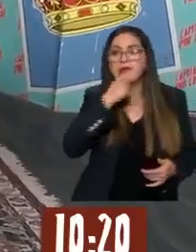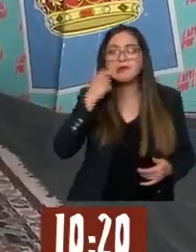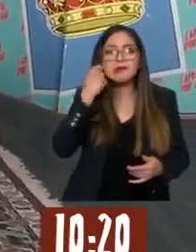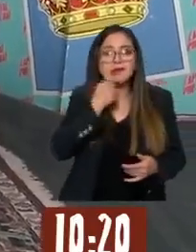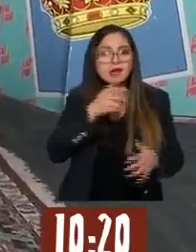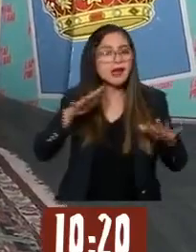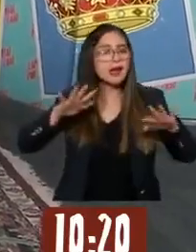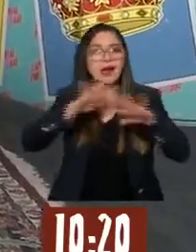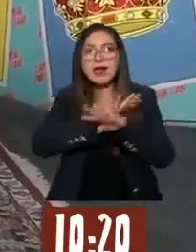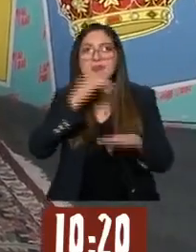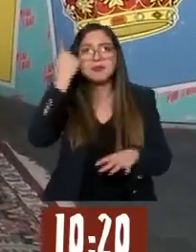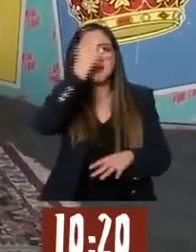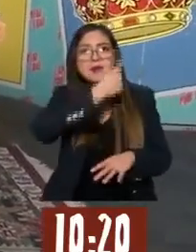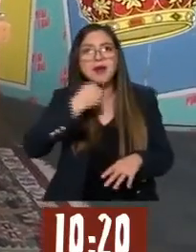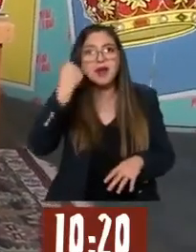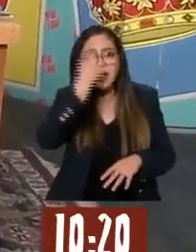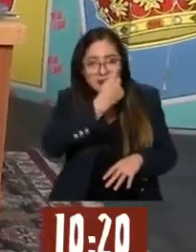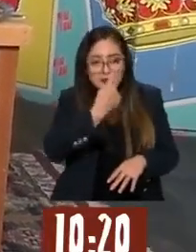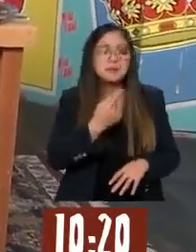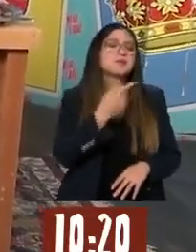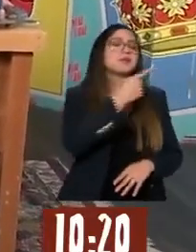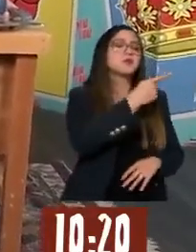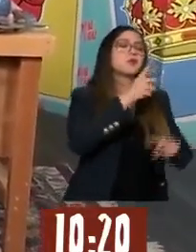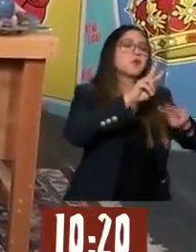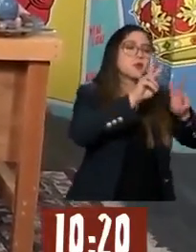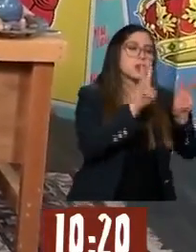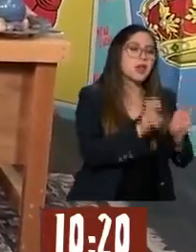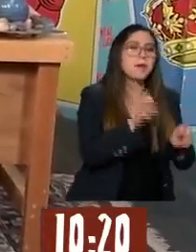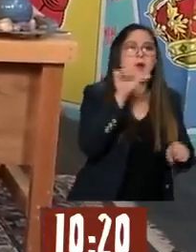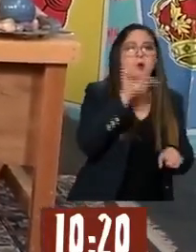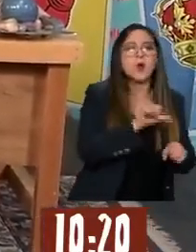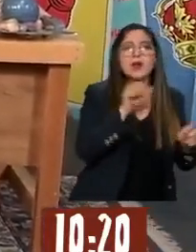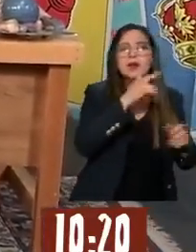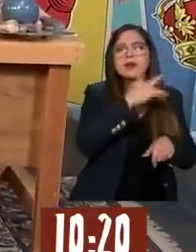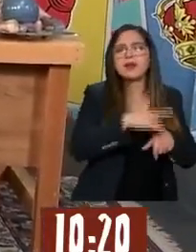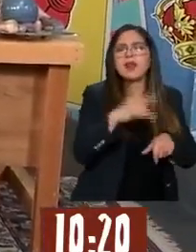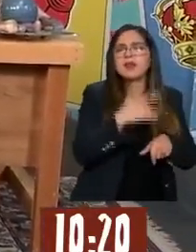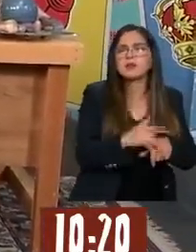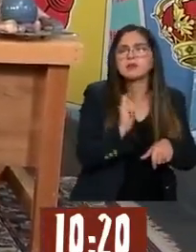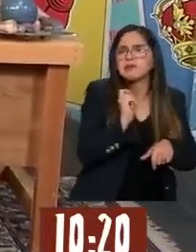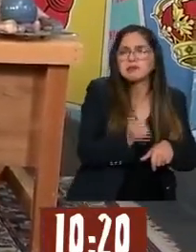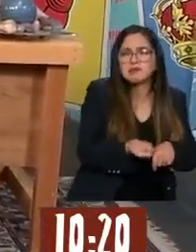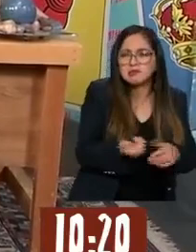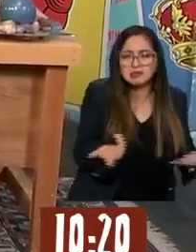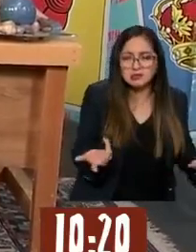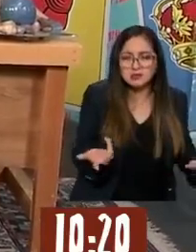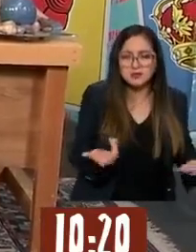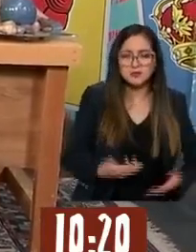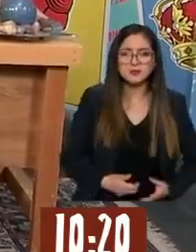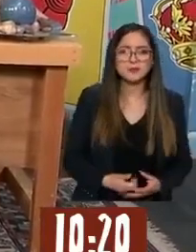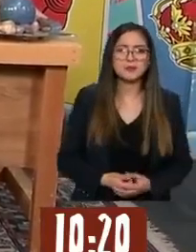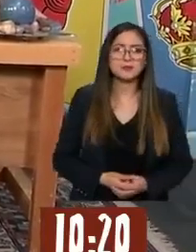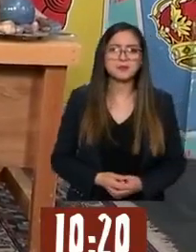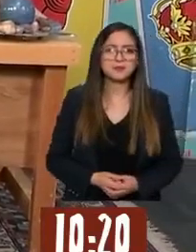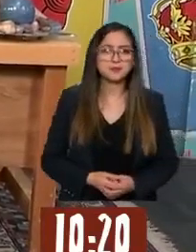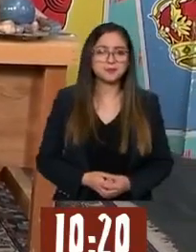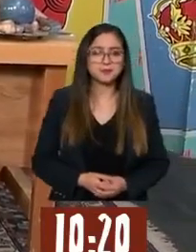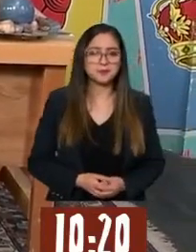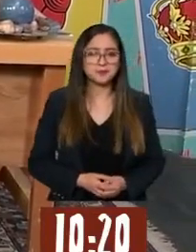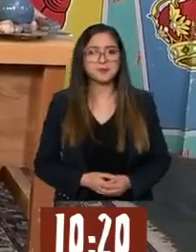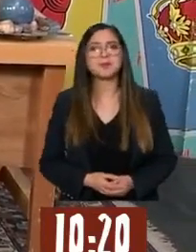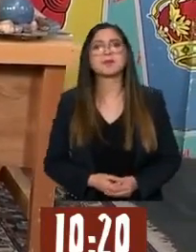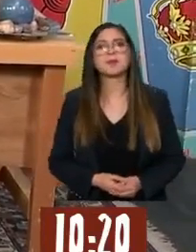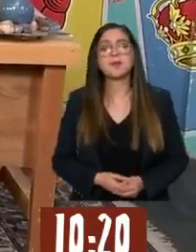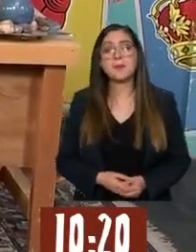Cuéntanoslo todo con los quesos. ¿Qué será? ¿Qué será? Precisamente porque andaba en una empresa de lácteos, tuve que rasurarme. Es parte